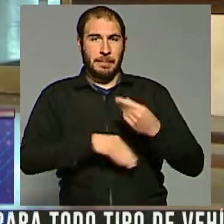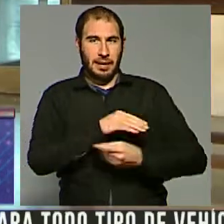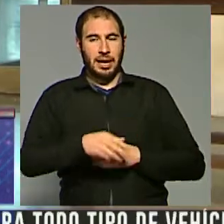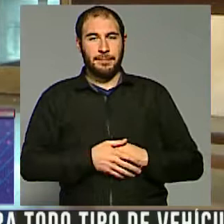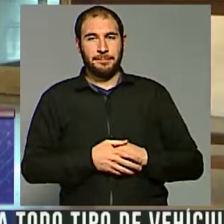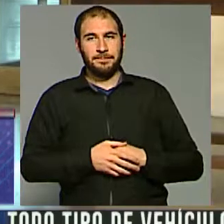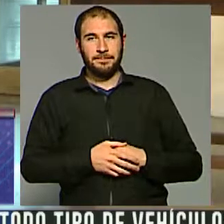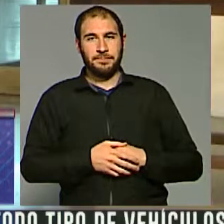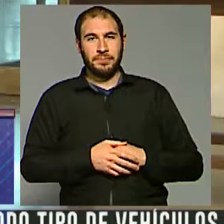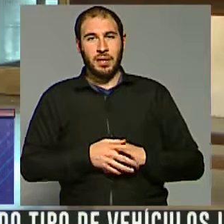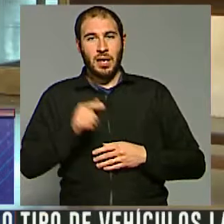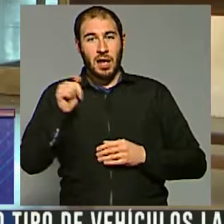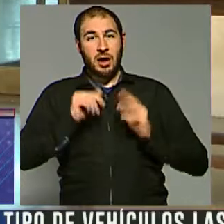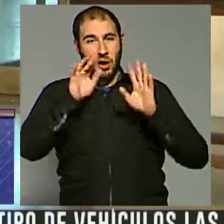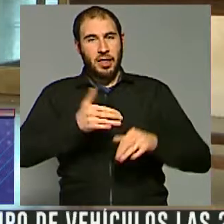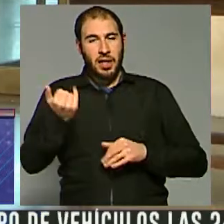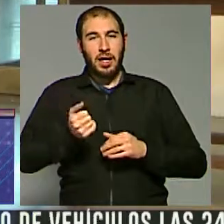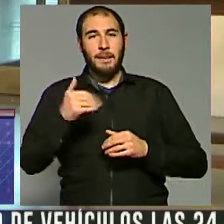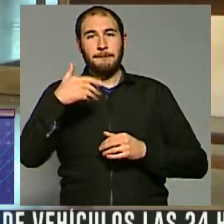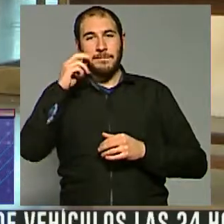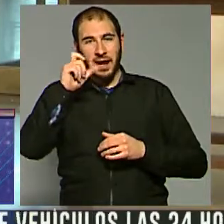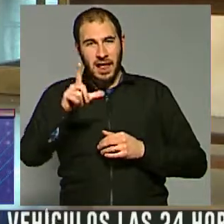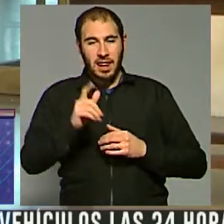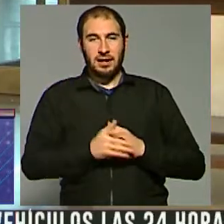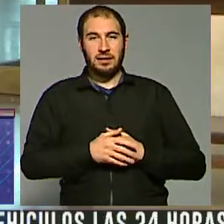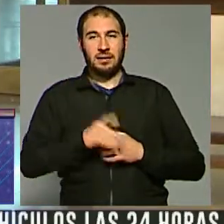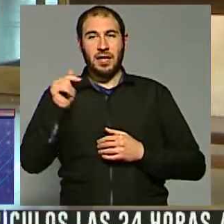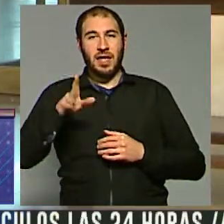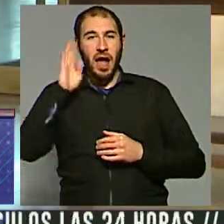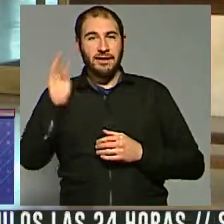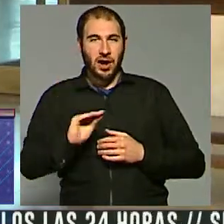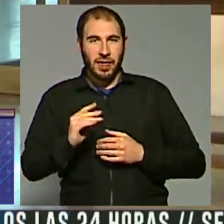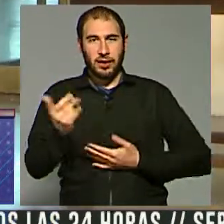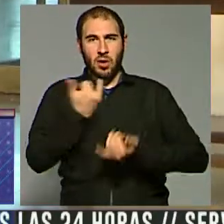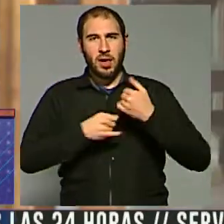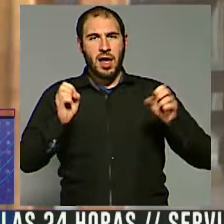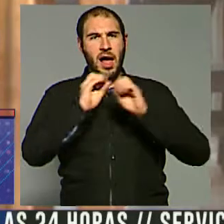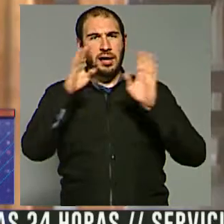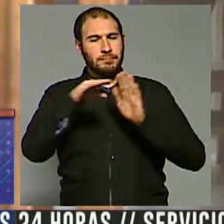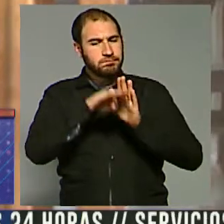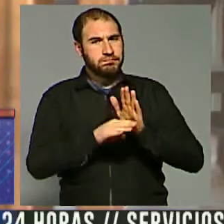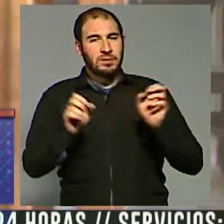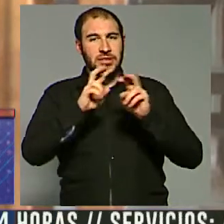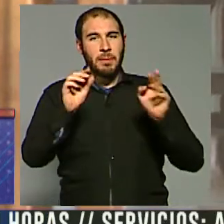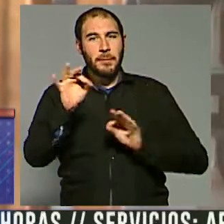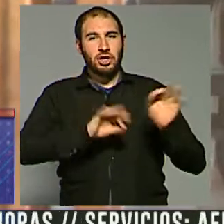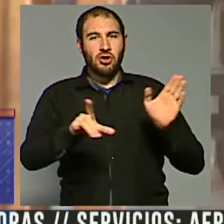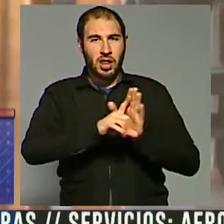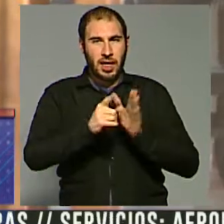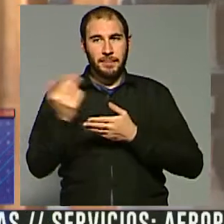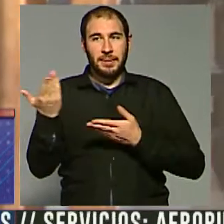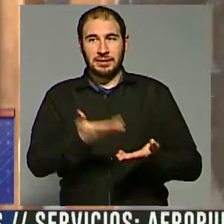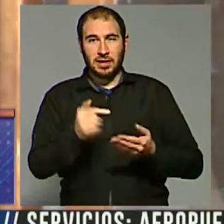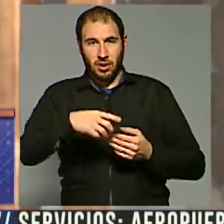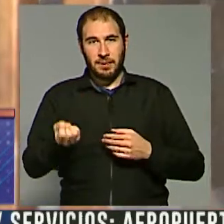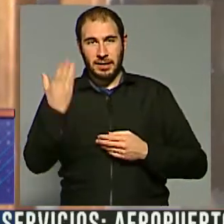Familia. Tenemos una nota con Mariel Molina, que es abogada, y nos aclaraba y nos detallaba sobre este proyecto de ley que fue presentado